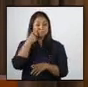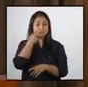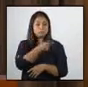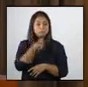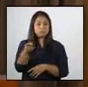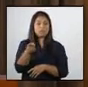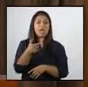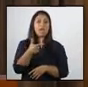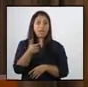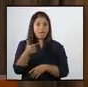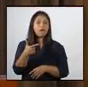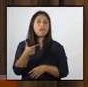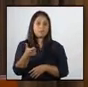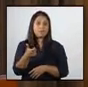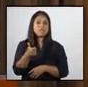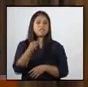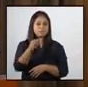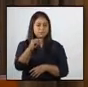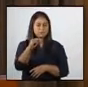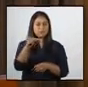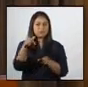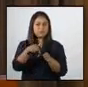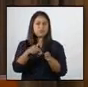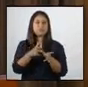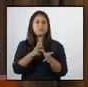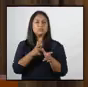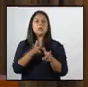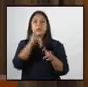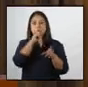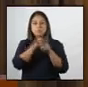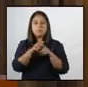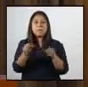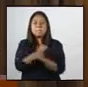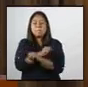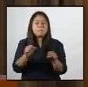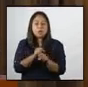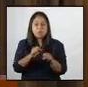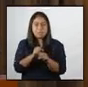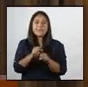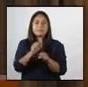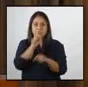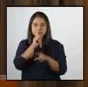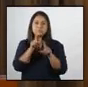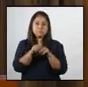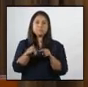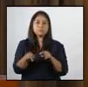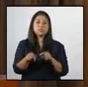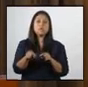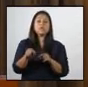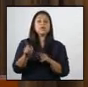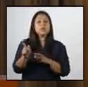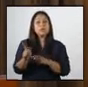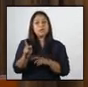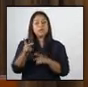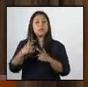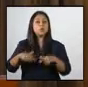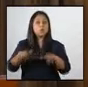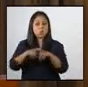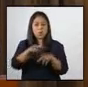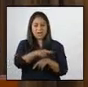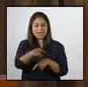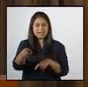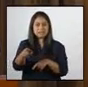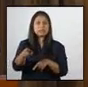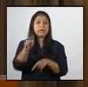armas municiones bombas hechas a mano para petos e incluso lugares desde los